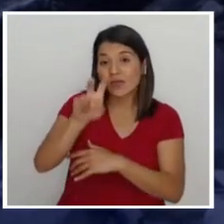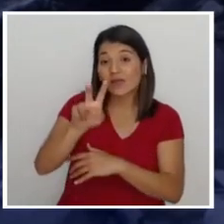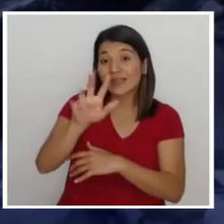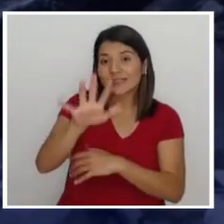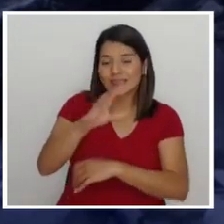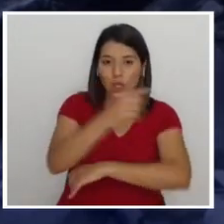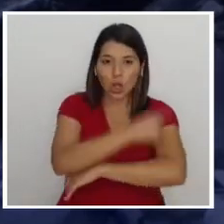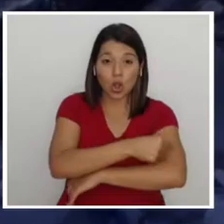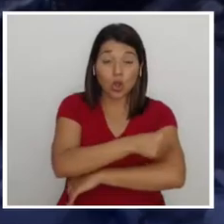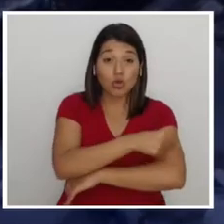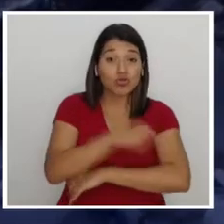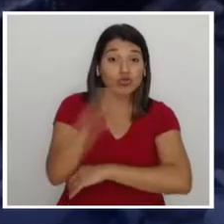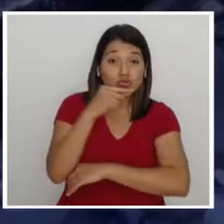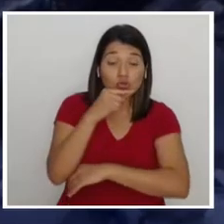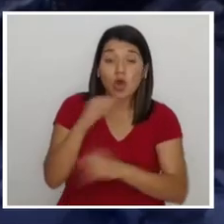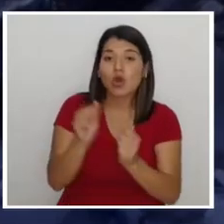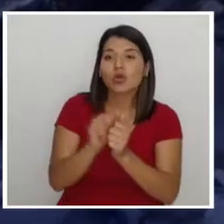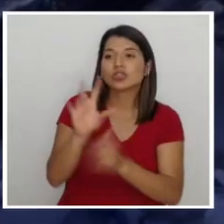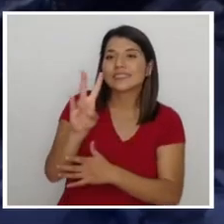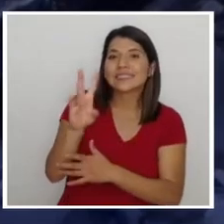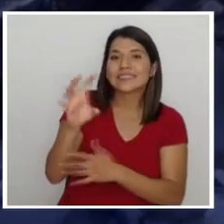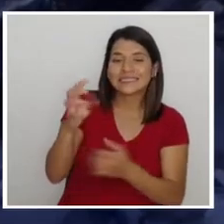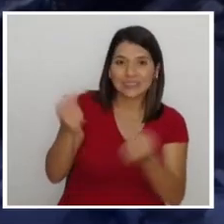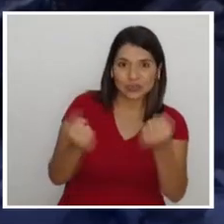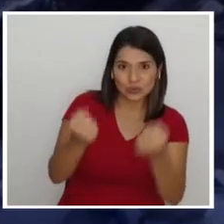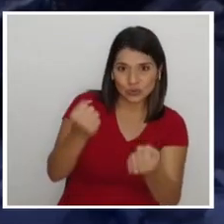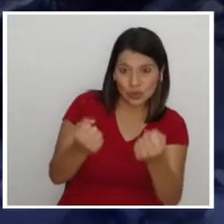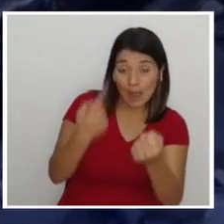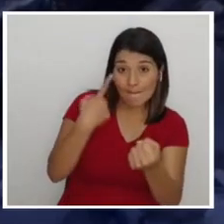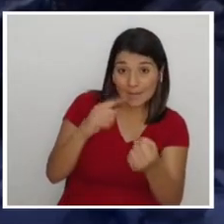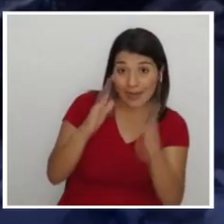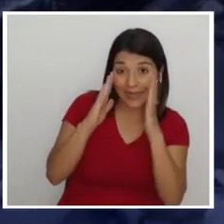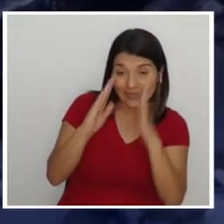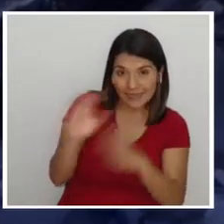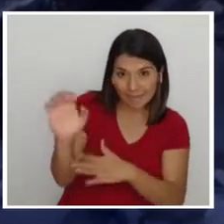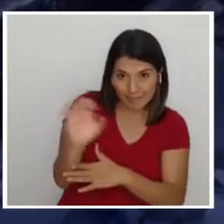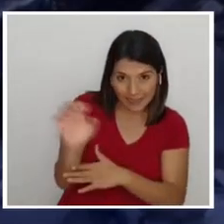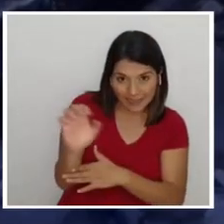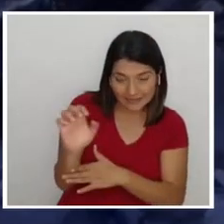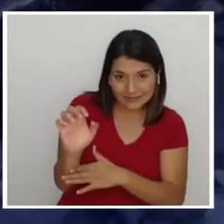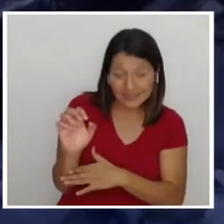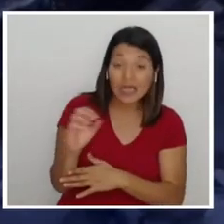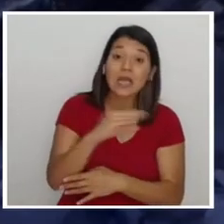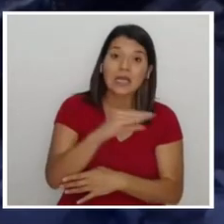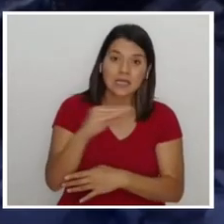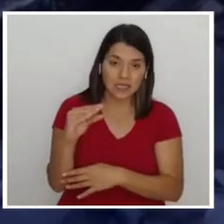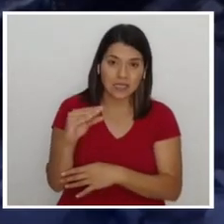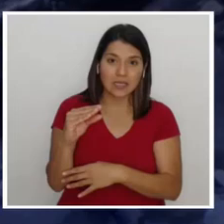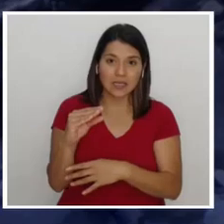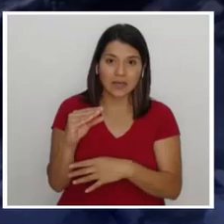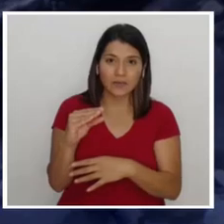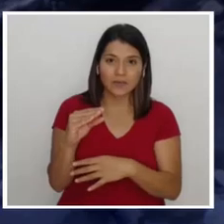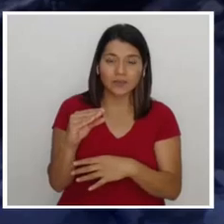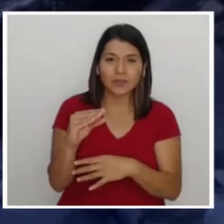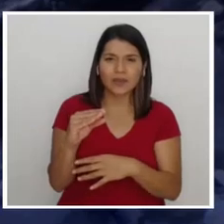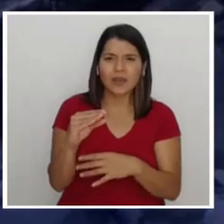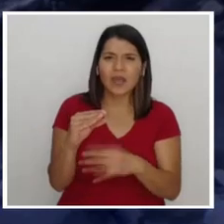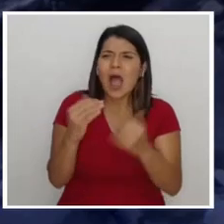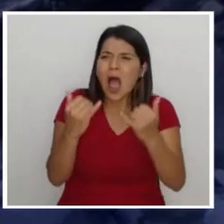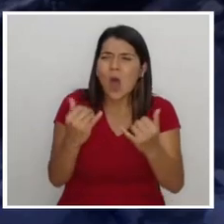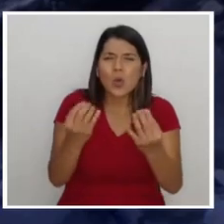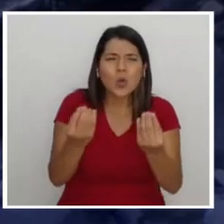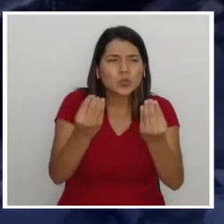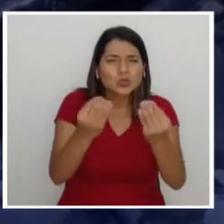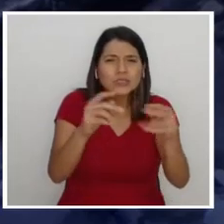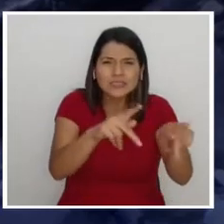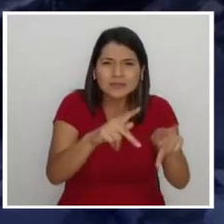unidades de respuesta, de atención, y ahí atrás de nosotros, viendo este programa, hay muchos héroes y